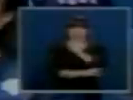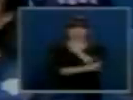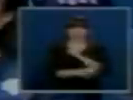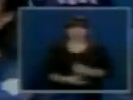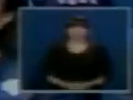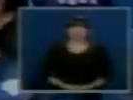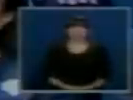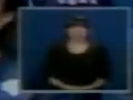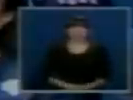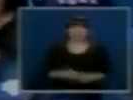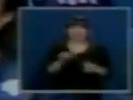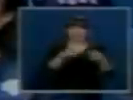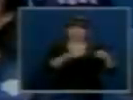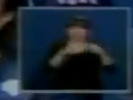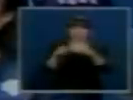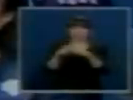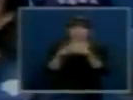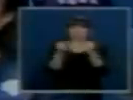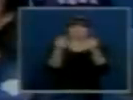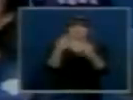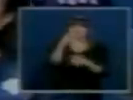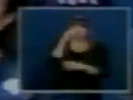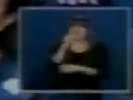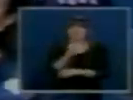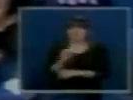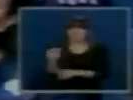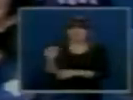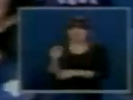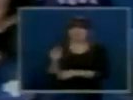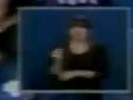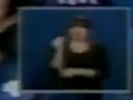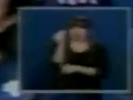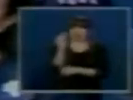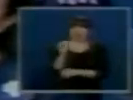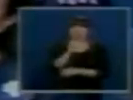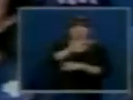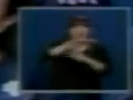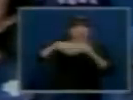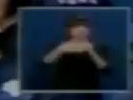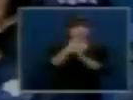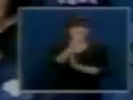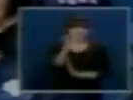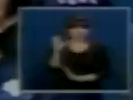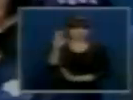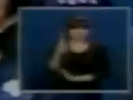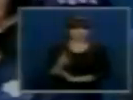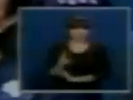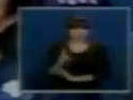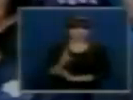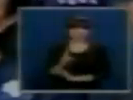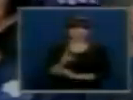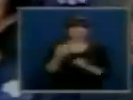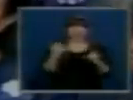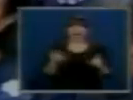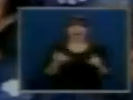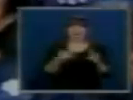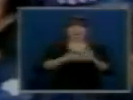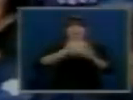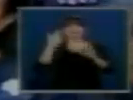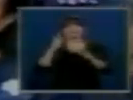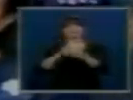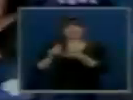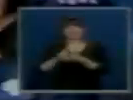Esto acontece mientras miles de niñas, niños y adolescentes en todo Costa Rica se encuentran fuera del sistema